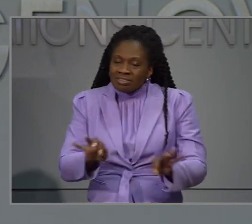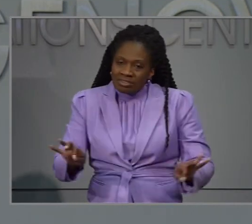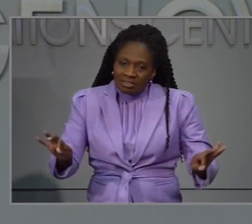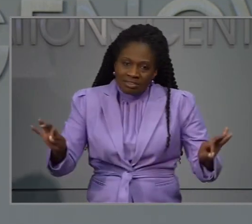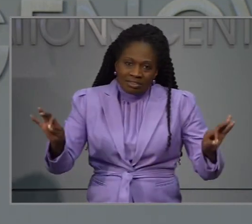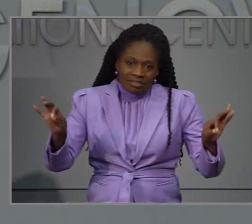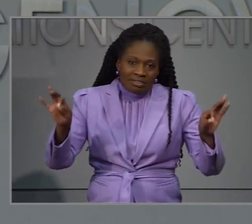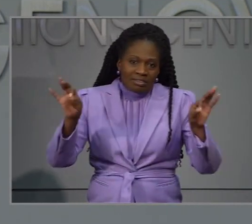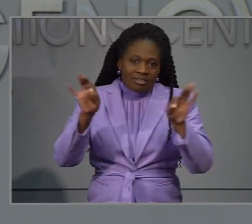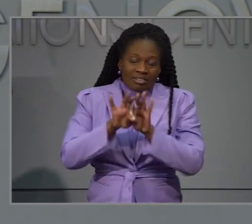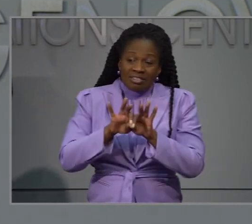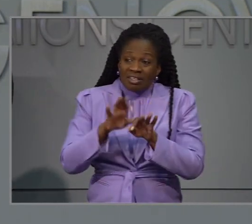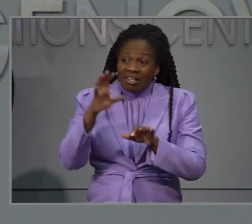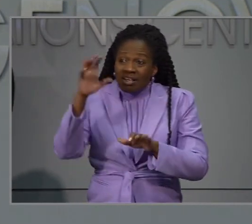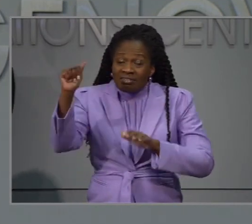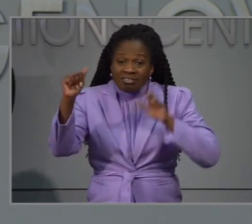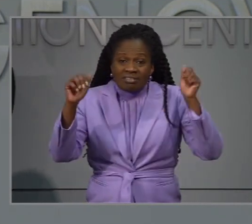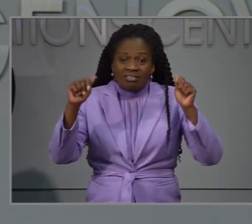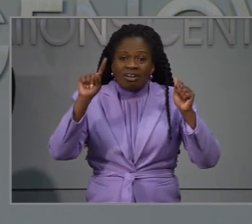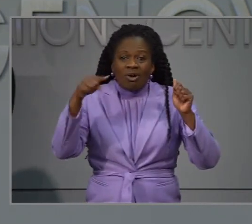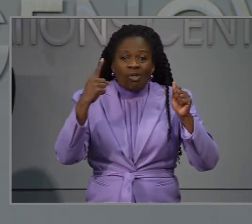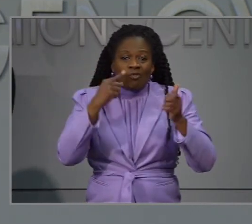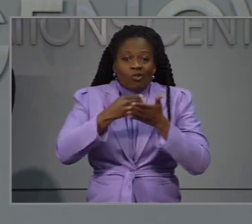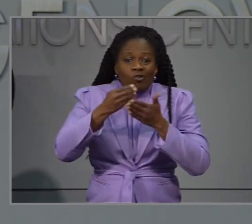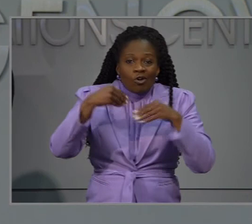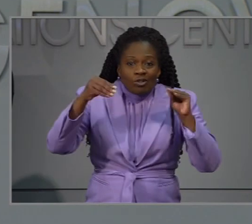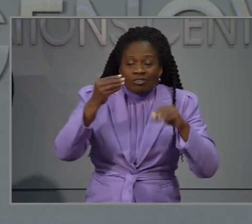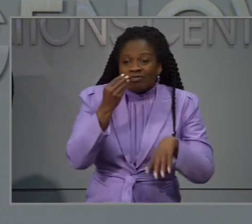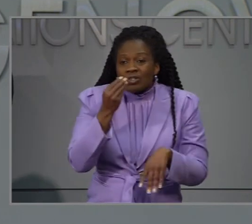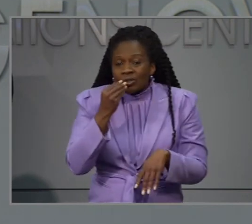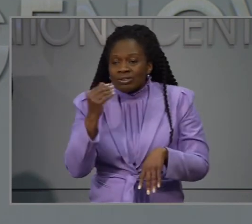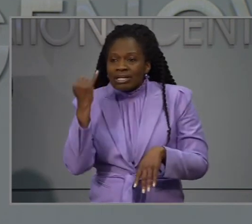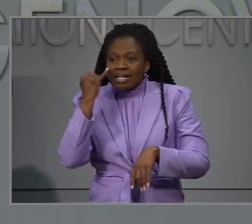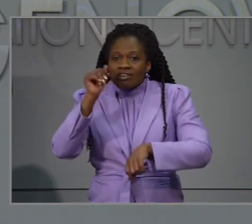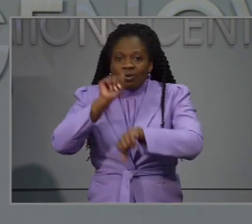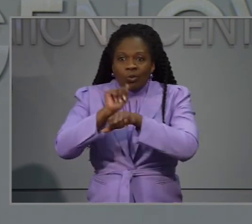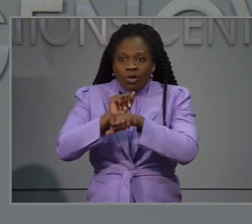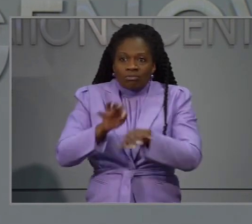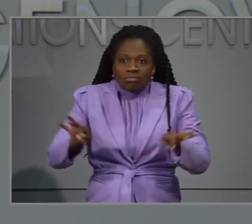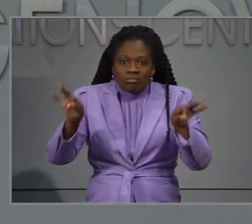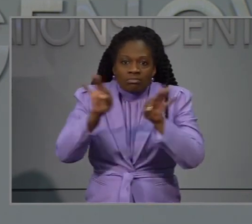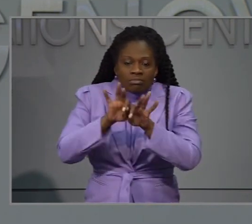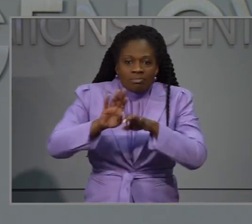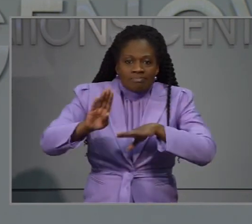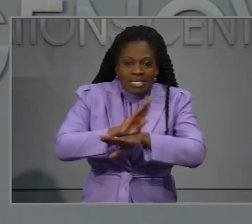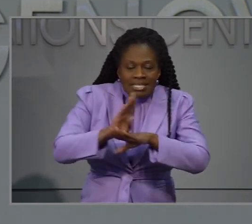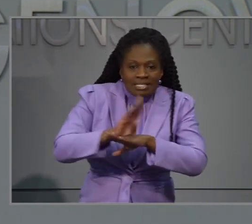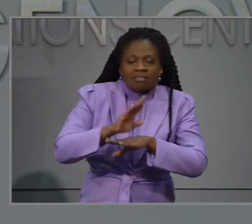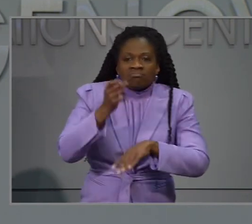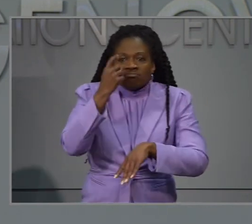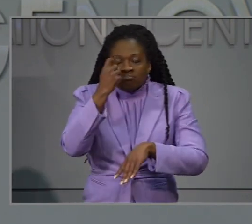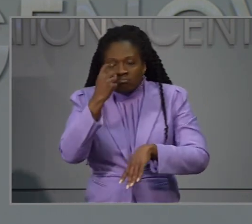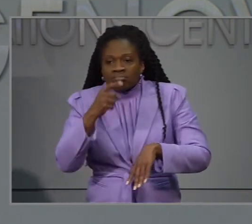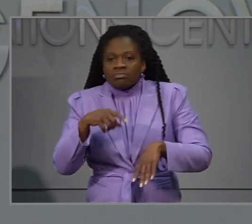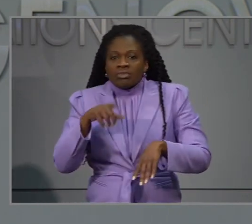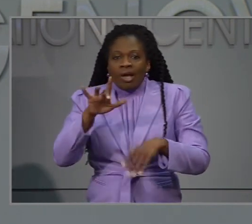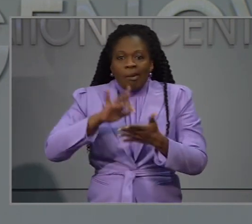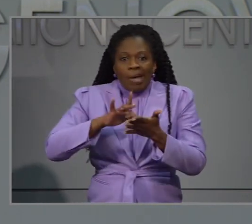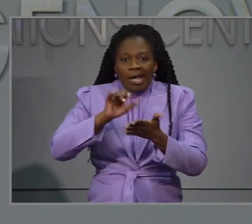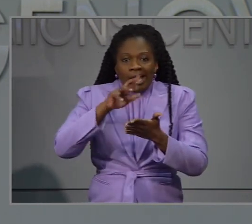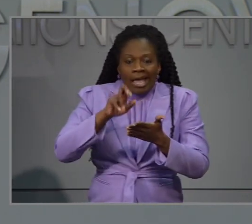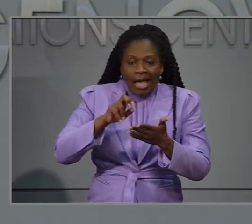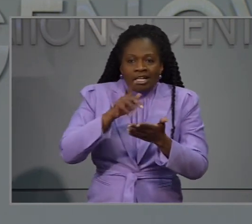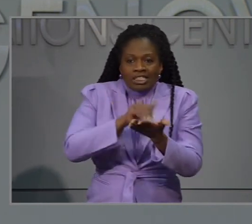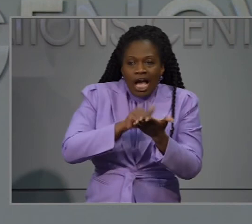esta orden de permanecer en casa es muy importante solamente pueden ir al supermercado o si están trabajando en un negocio